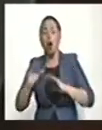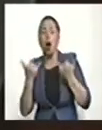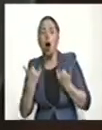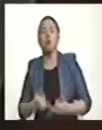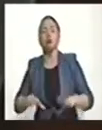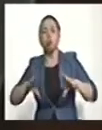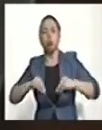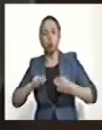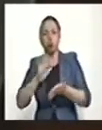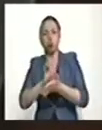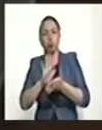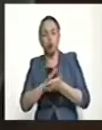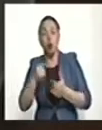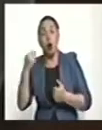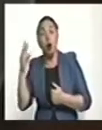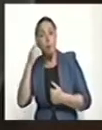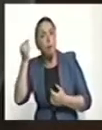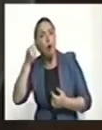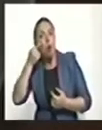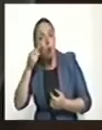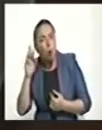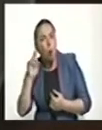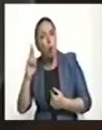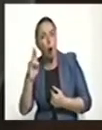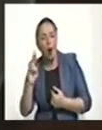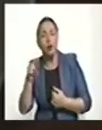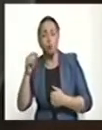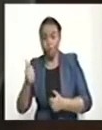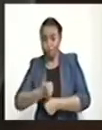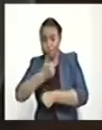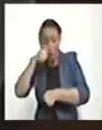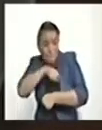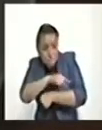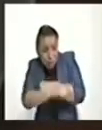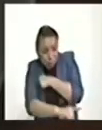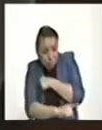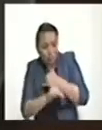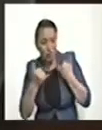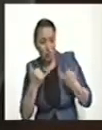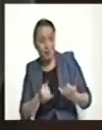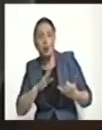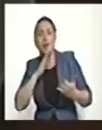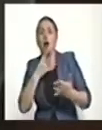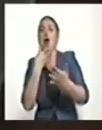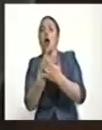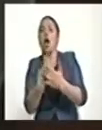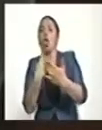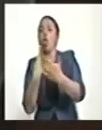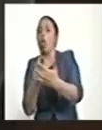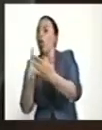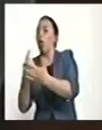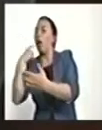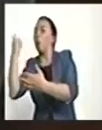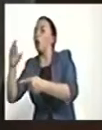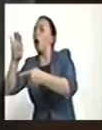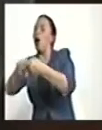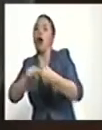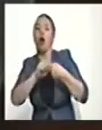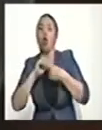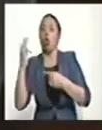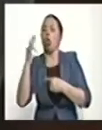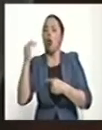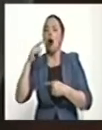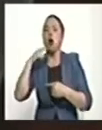impunidad. Repito, ojalá sometan a esa JEP, a aquellos que van de cárcel en cárcel consiguiendo testigos